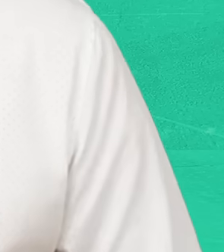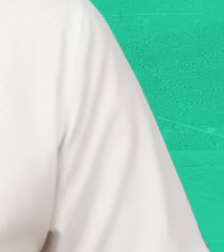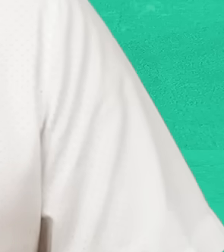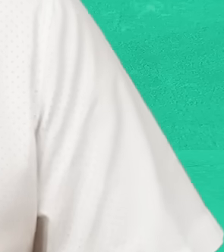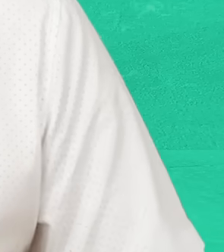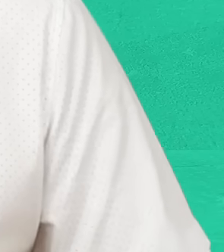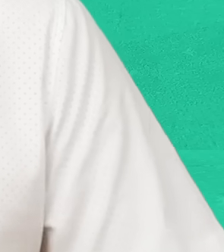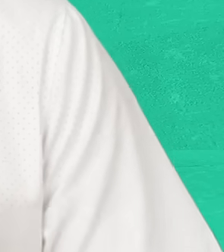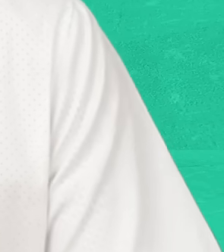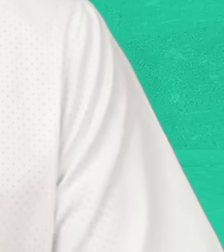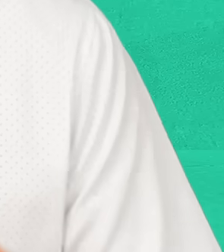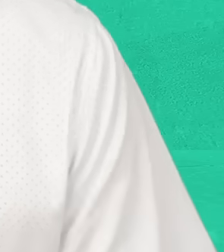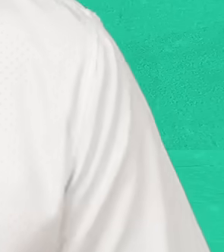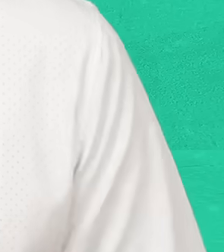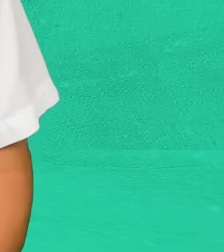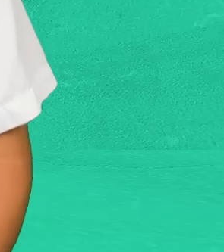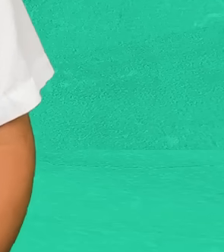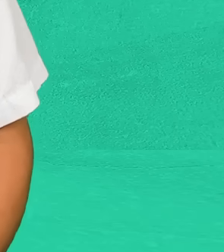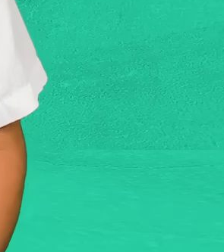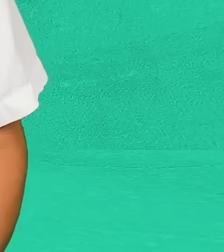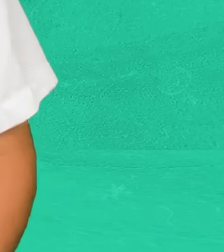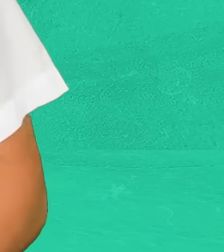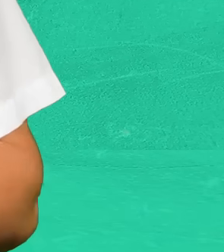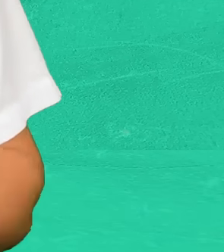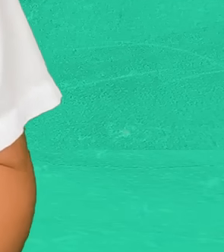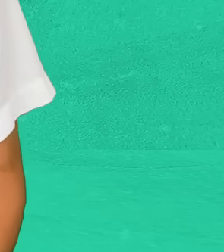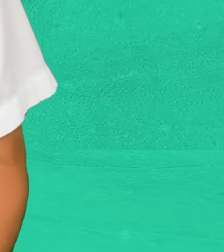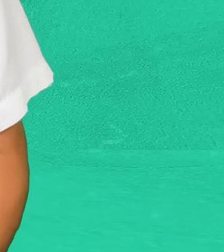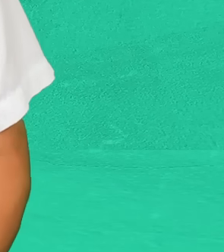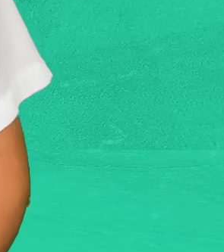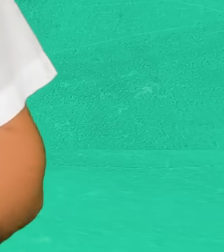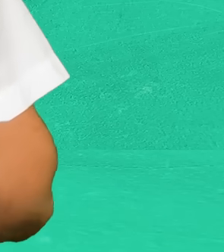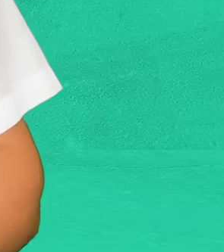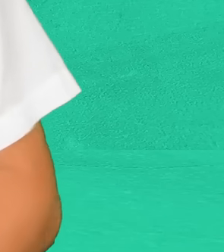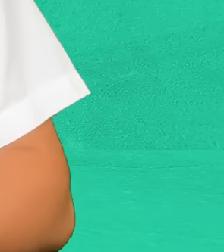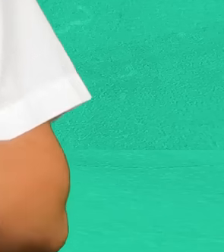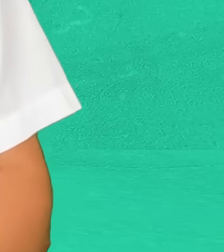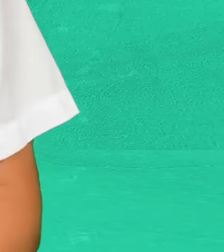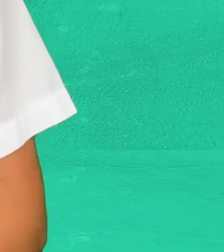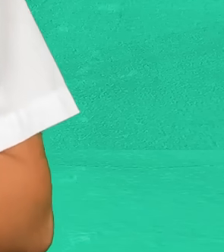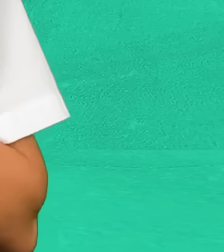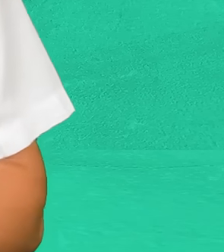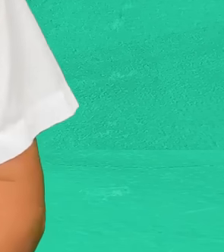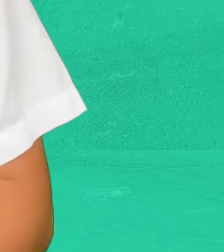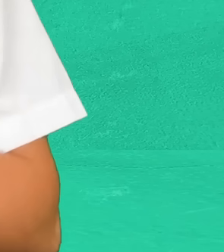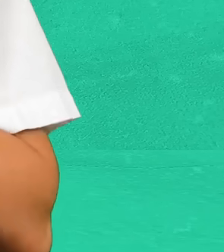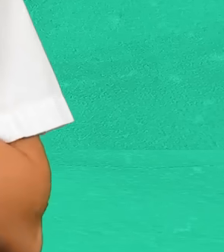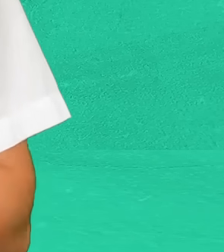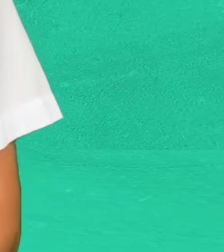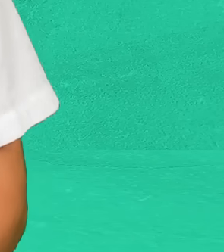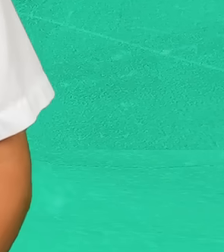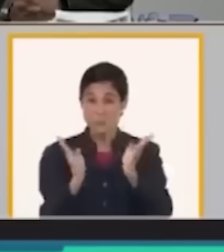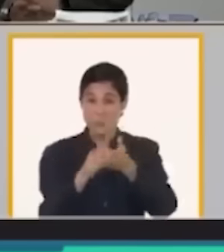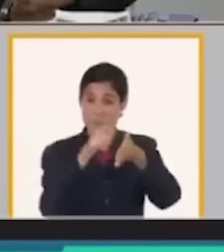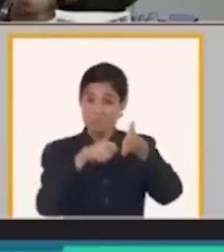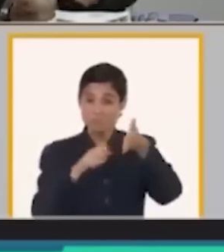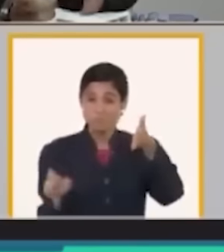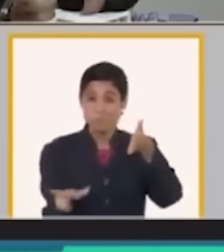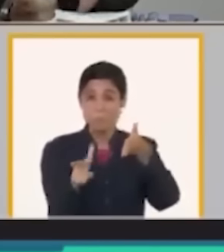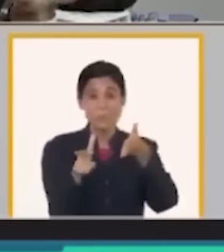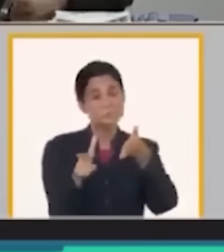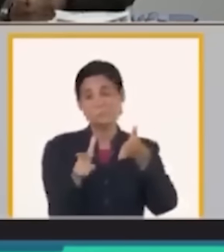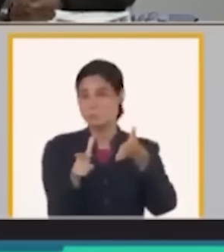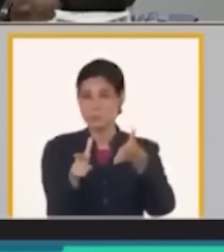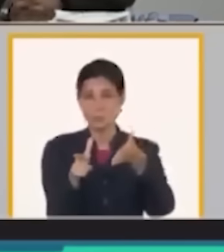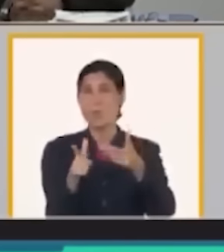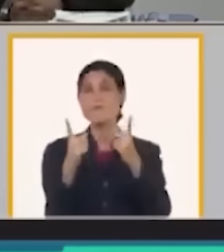cola. No hay agua porque no hay luz. Y no hay luz porque el país no tiene capacidades de generación y tampoco combustible. Que